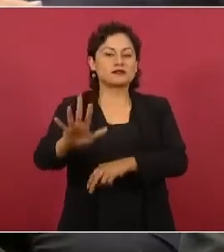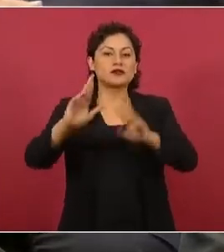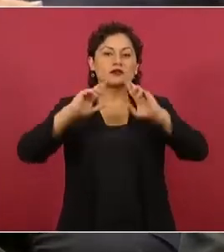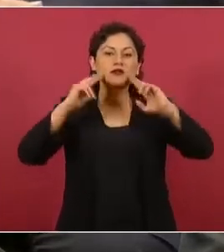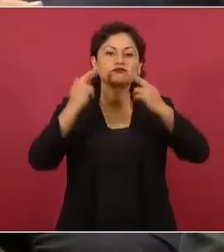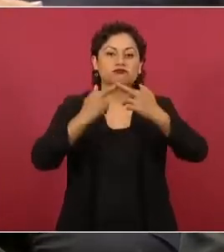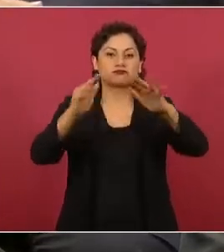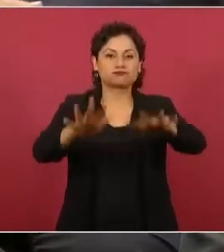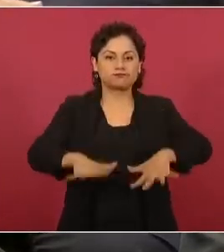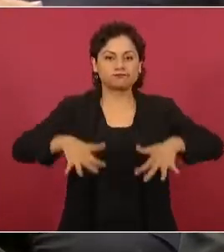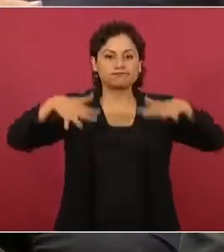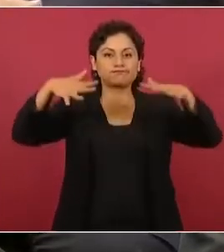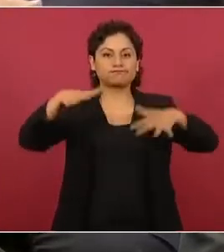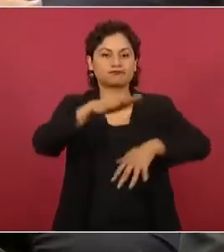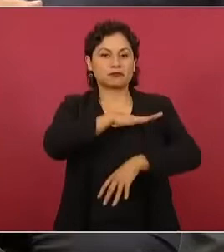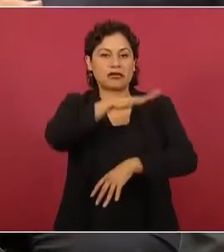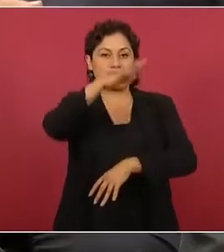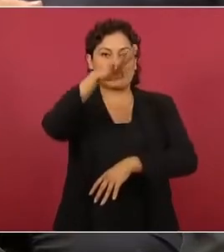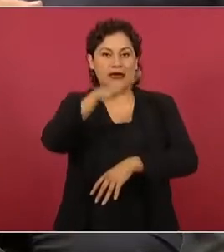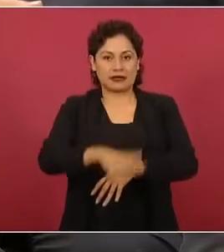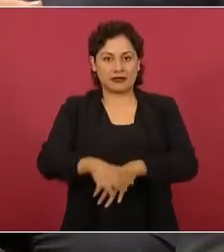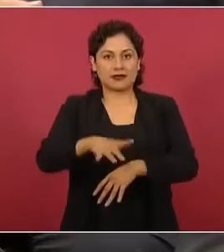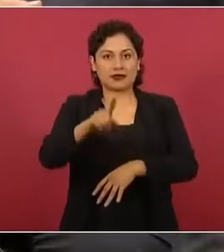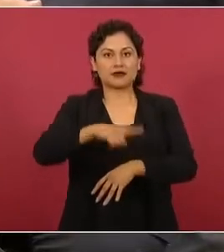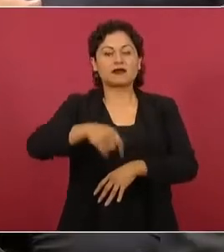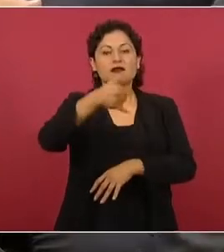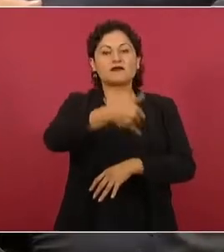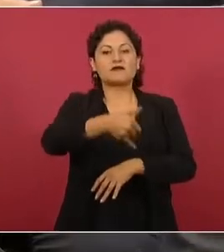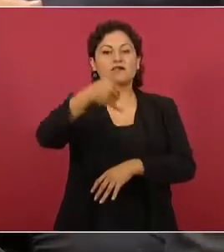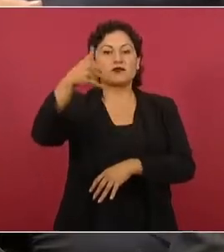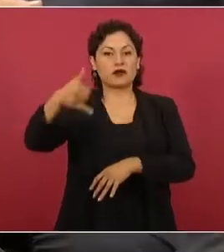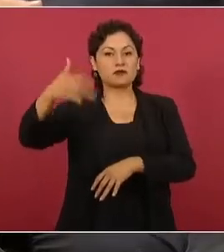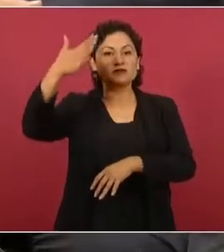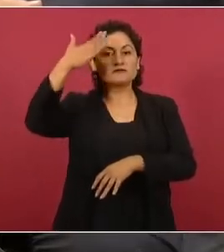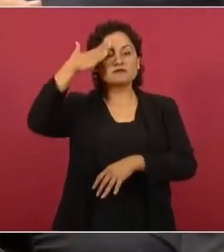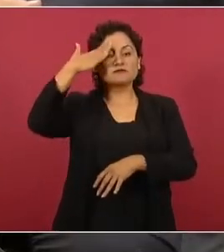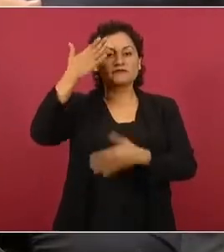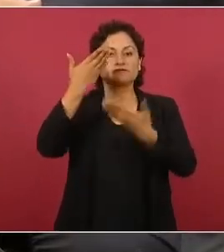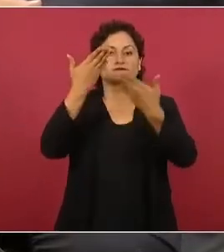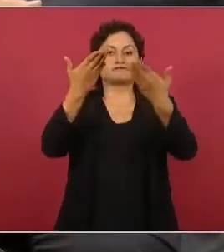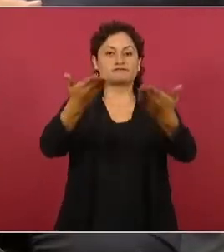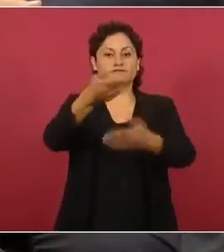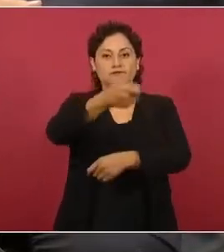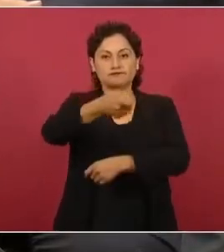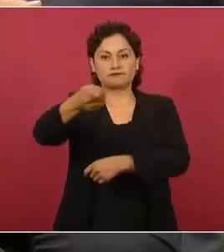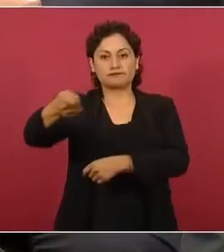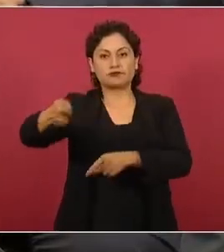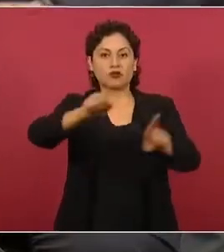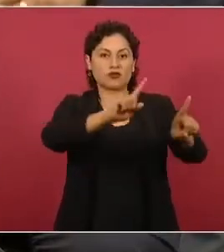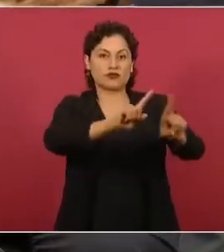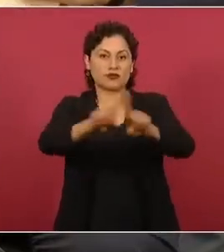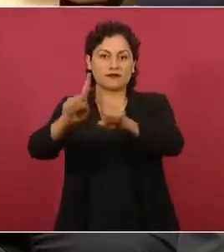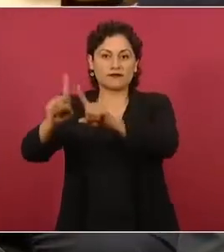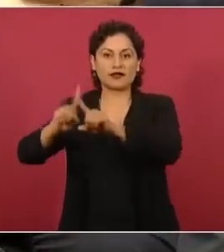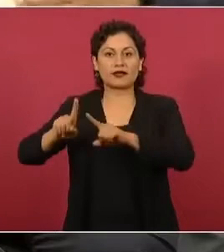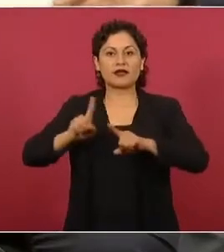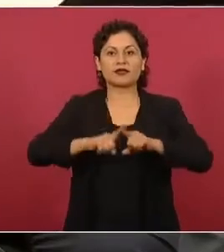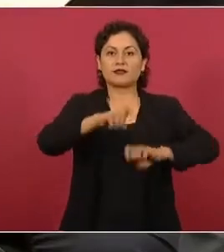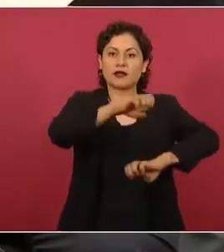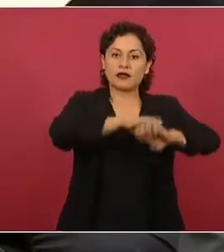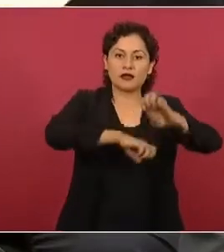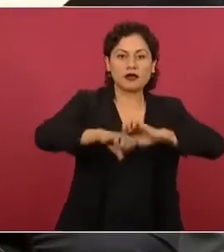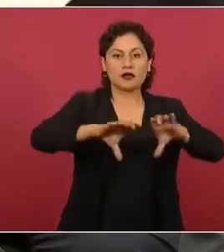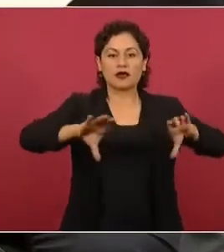Asamblea General, Autoridad Suprema del Infonavit. Saludo a las representaciones de los sectores